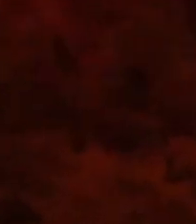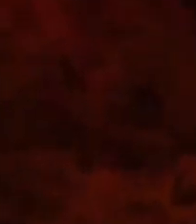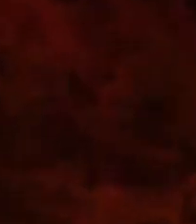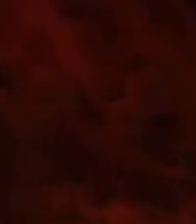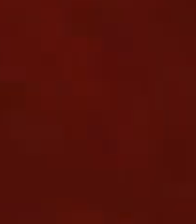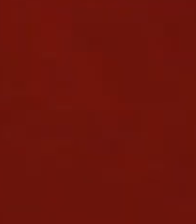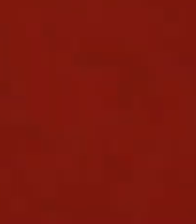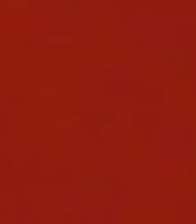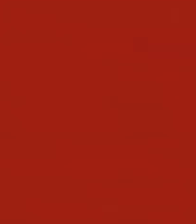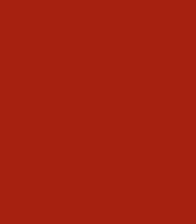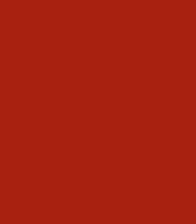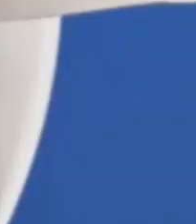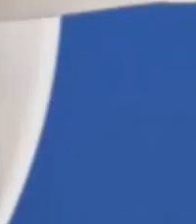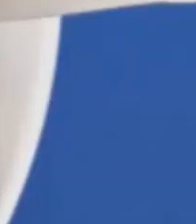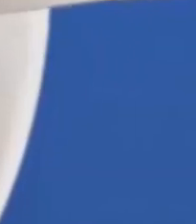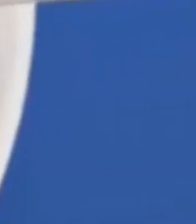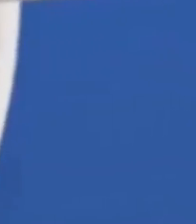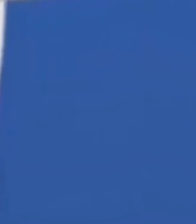Seguimos cumpliendo.